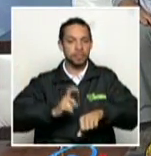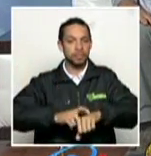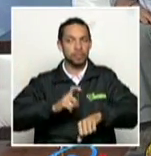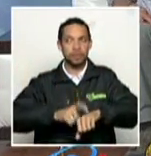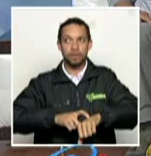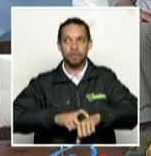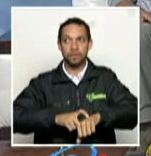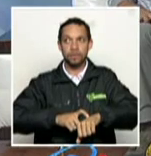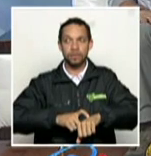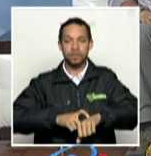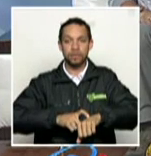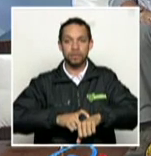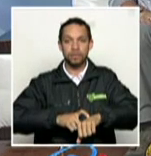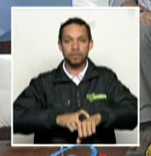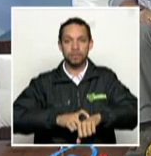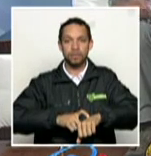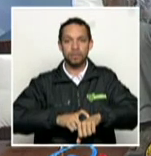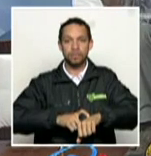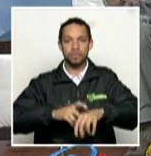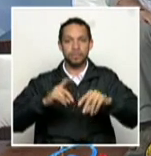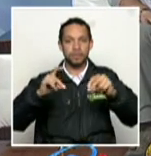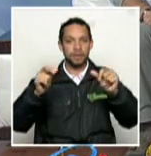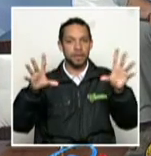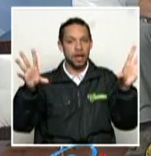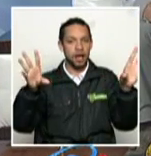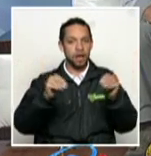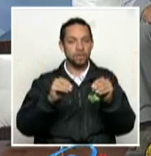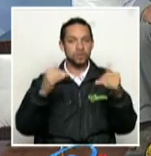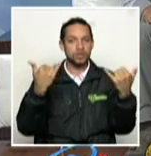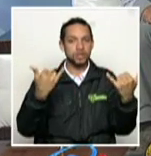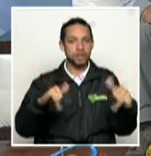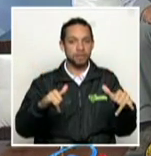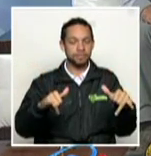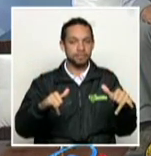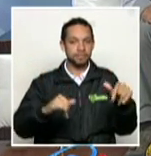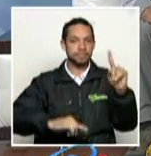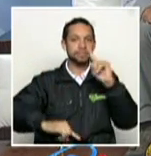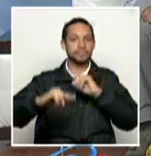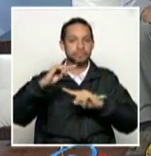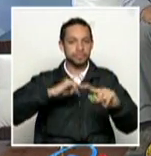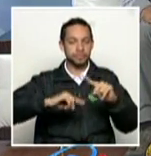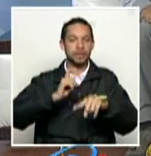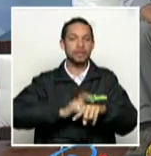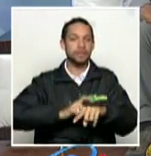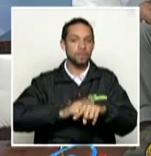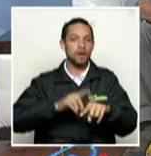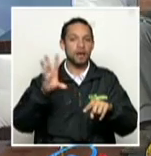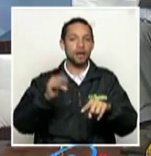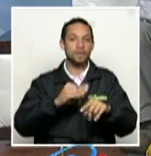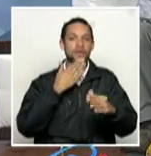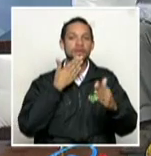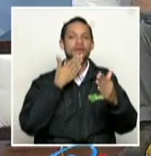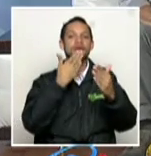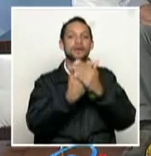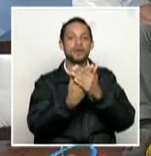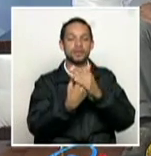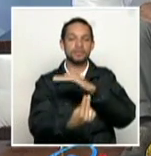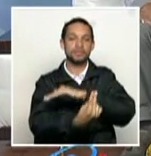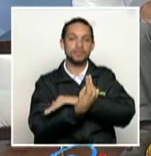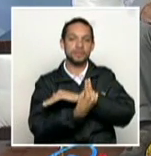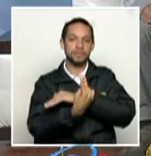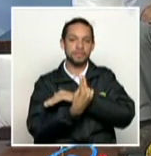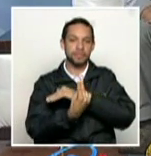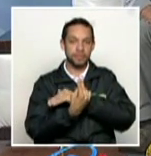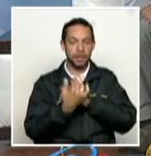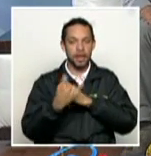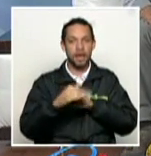video. Me extendí hablando. No alcanzamos el video, entonces, por tiempo no alcanzamos. Felicidades, hablé mucho.